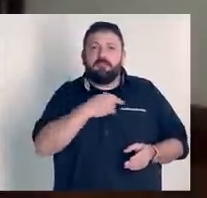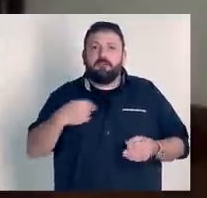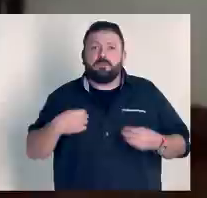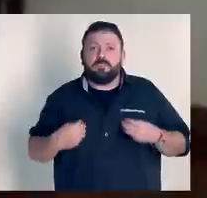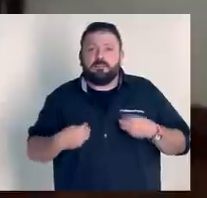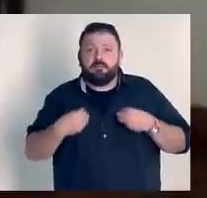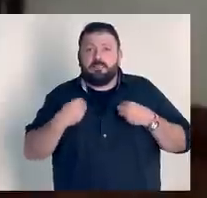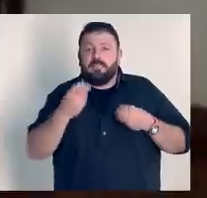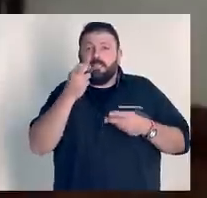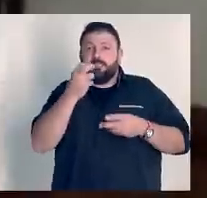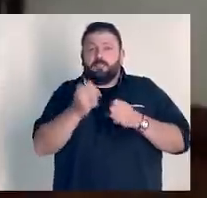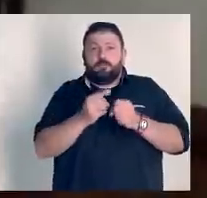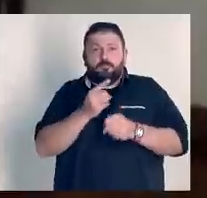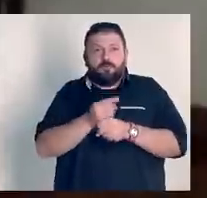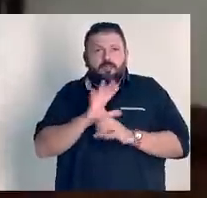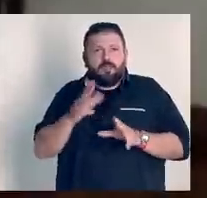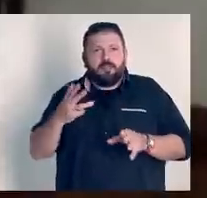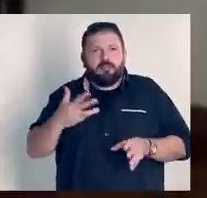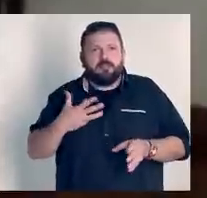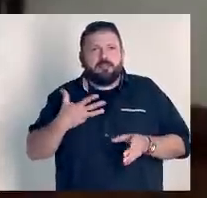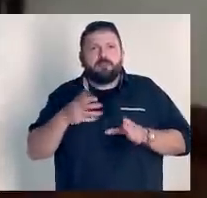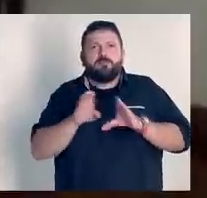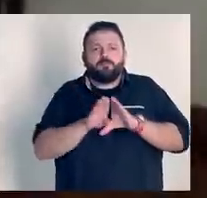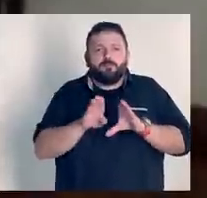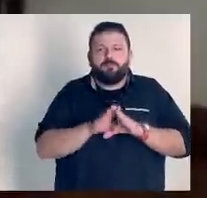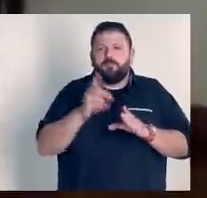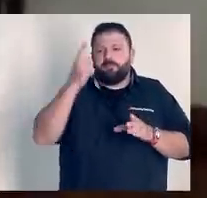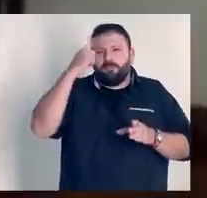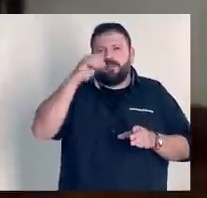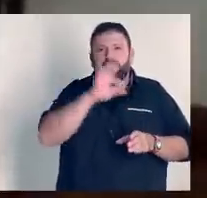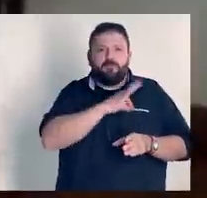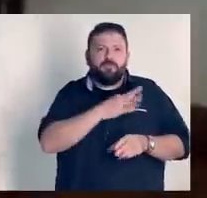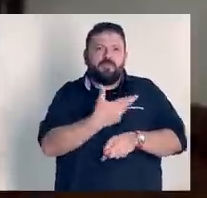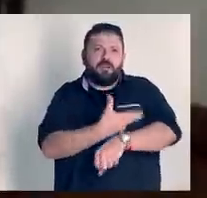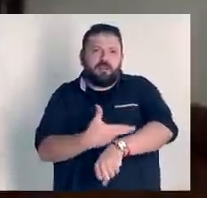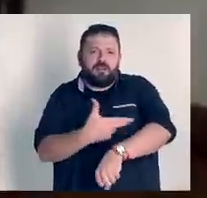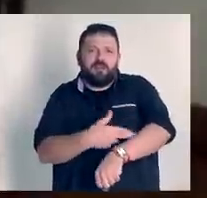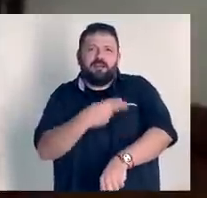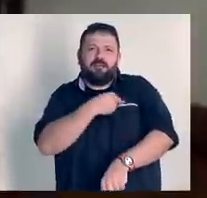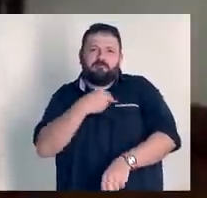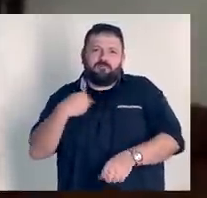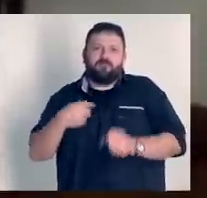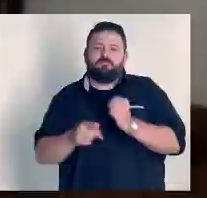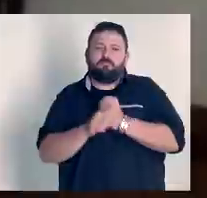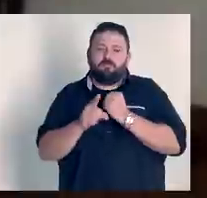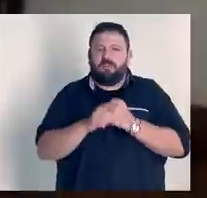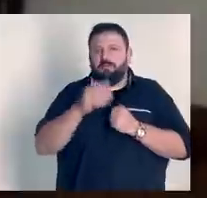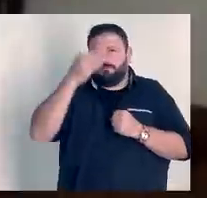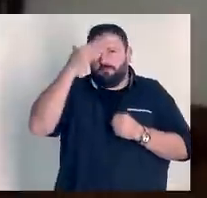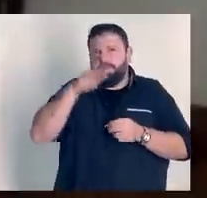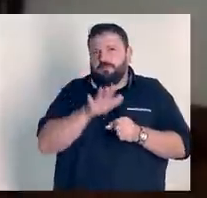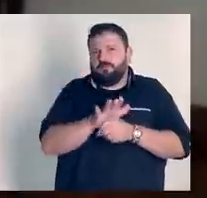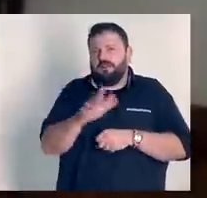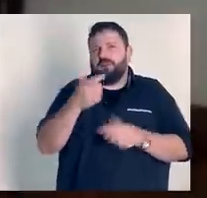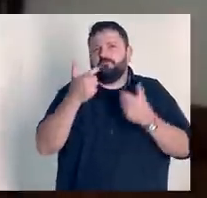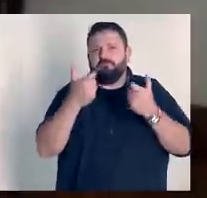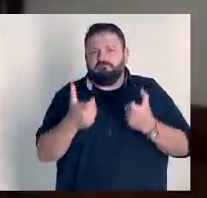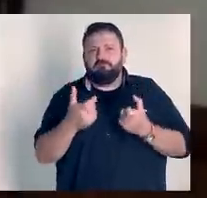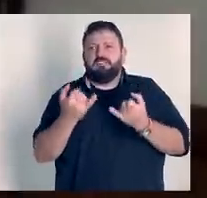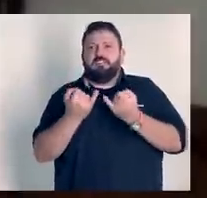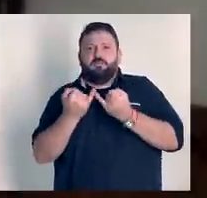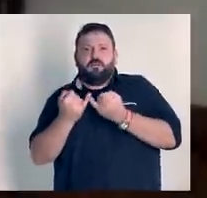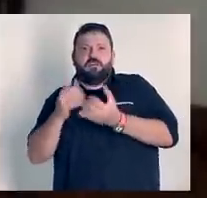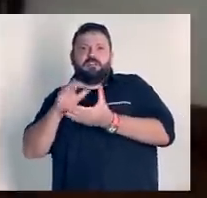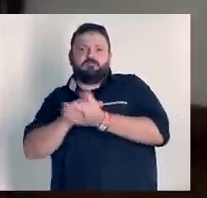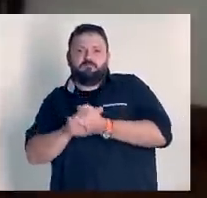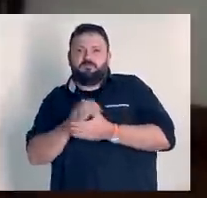que nosotros teníamos de resolver nuestros problemas, ¿verdad?, en todo tipo, económicos y de matrimonio y